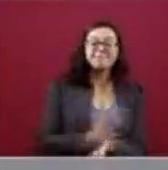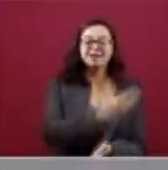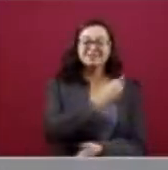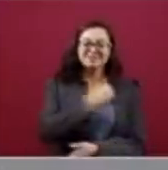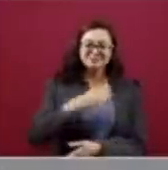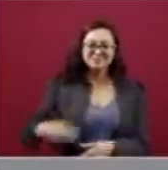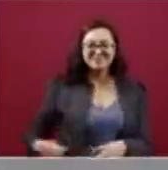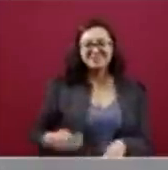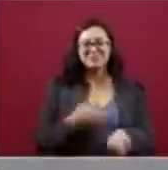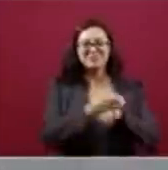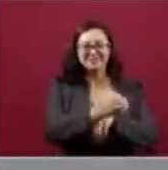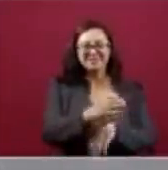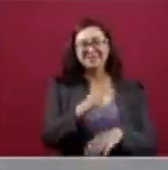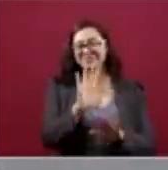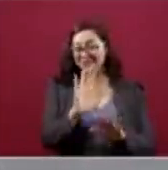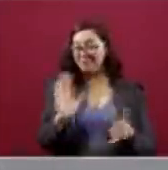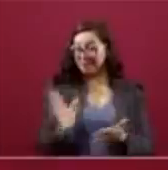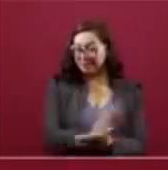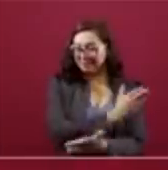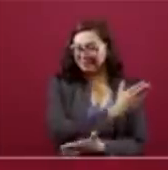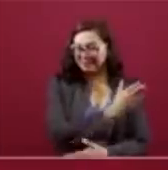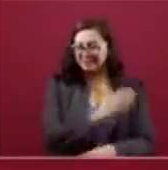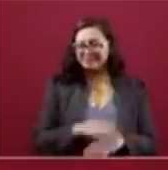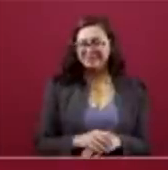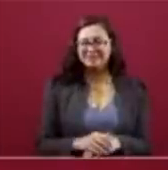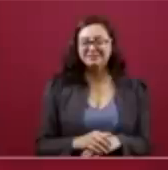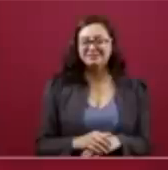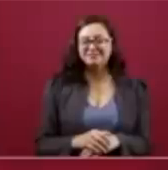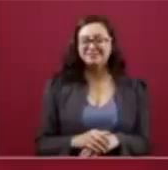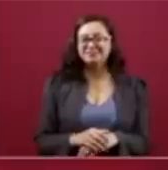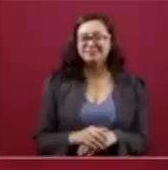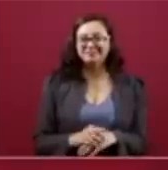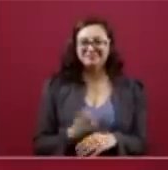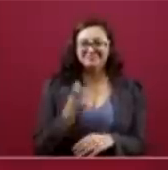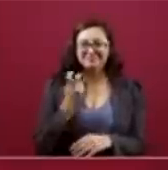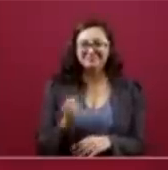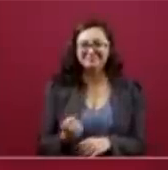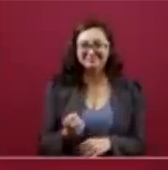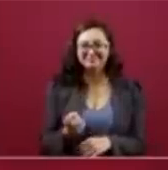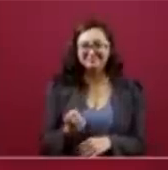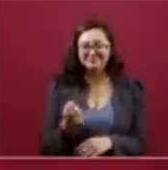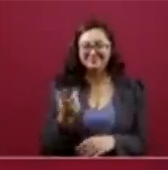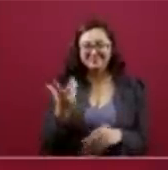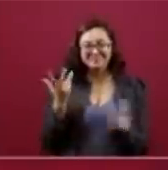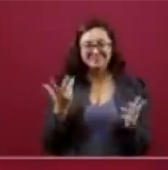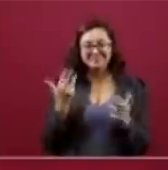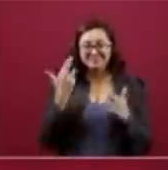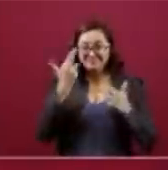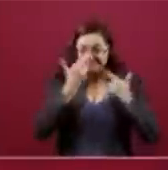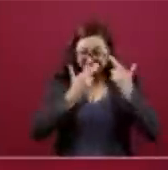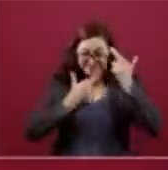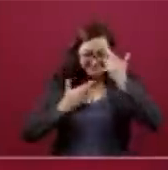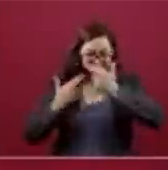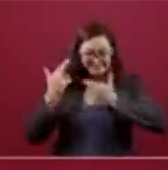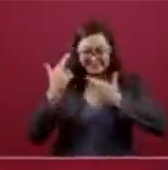Entonces, todo esto es lo que estamos revisando. Fue muy buena tu